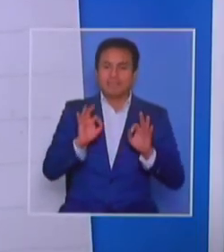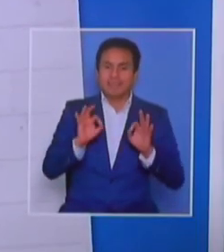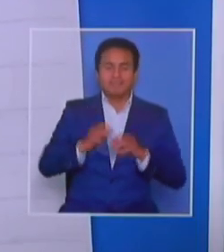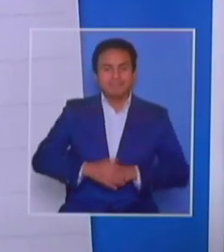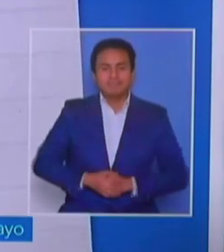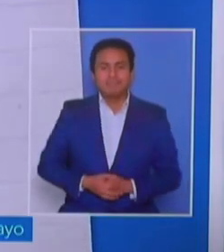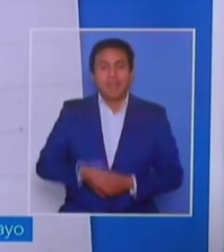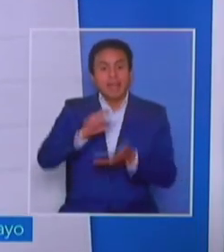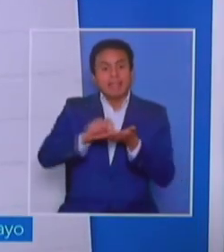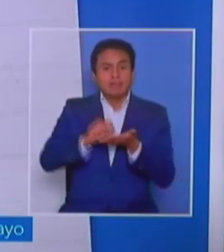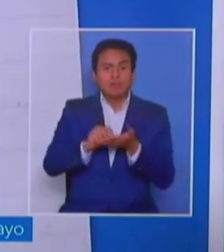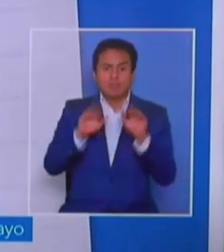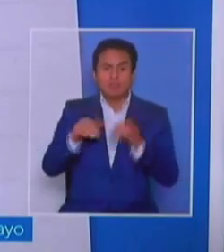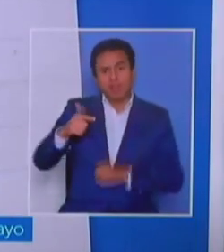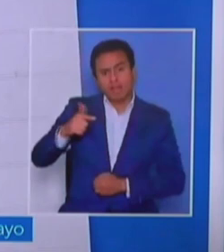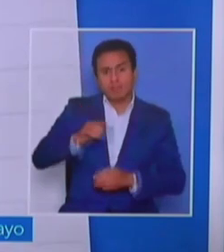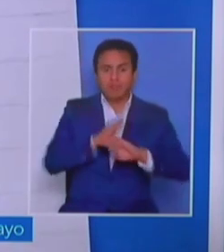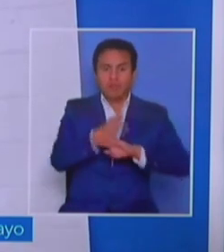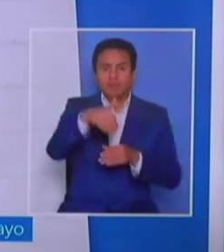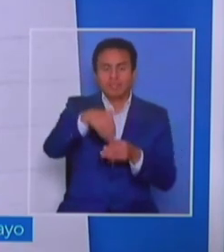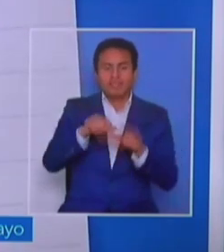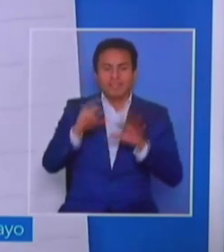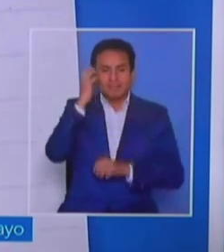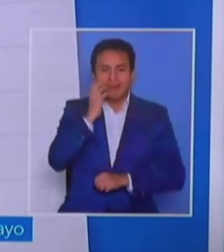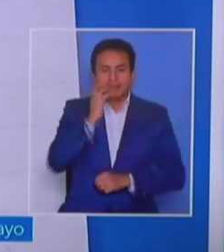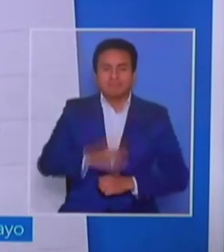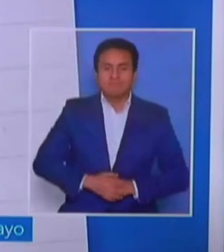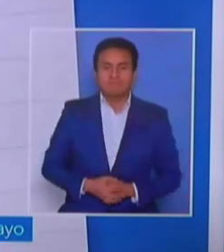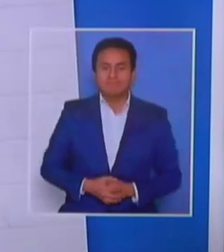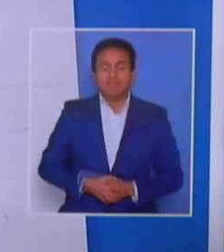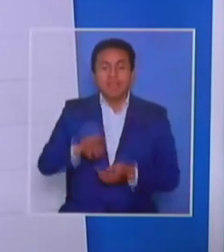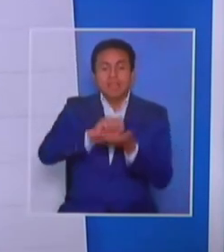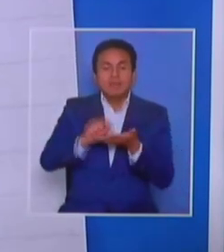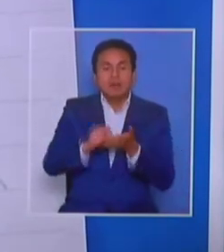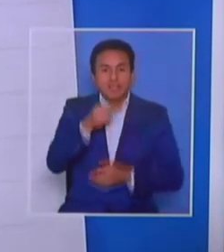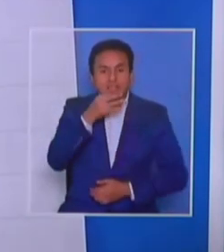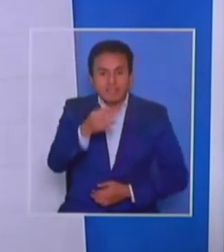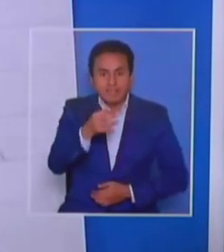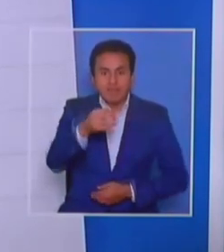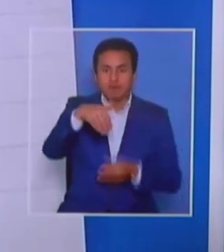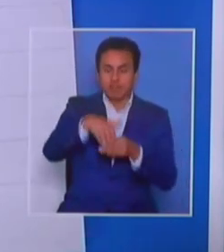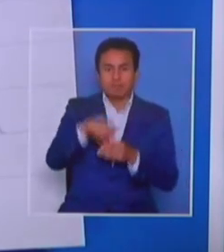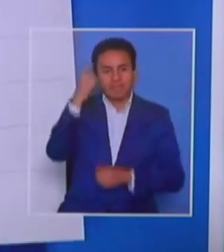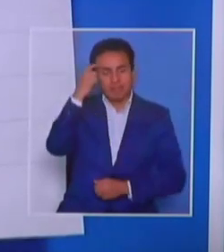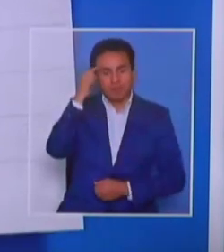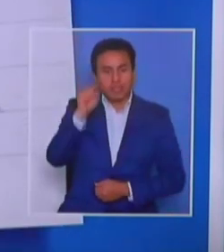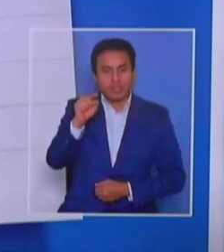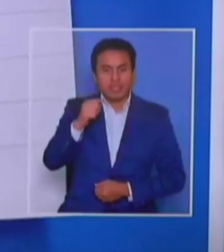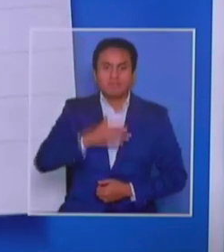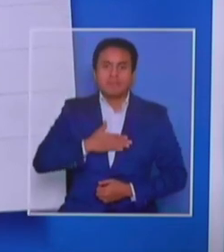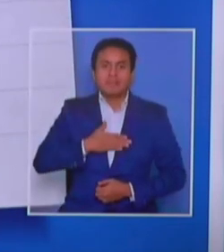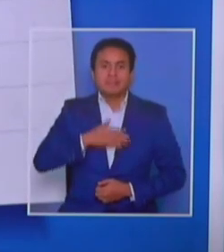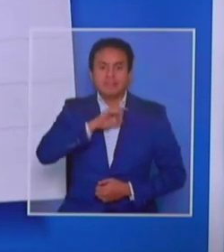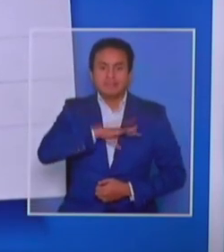un hecho que realmente no estaba previsto no estaba programado se vinculó al gobierno con esta